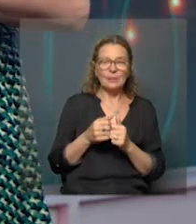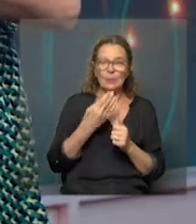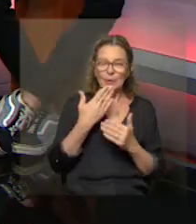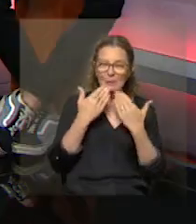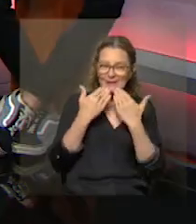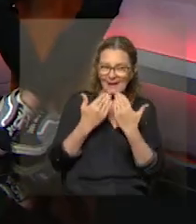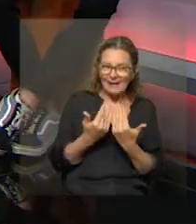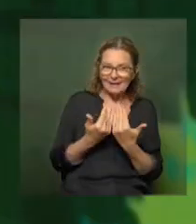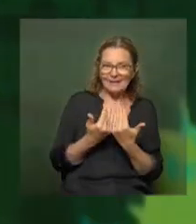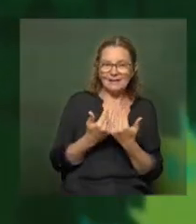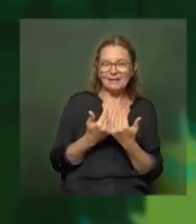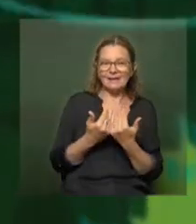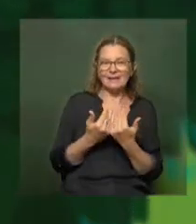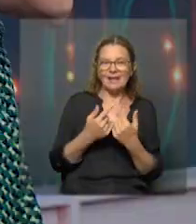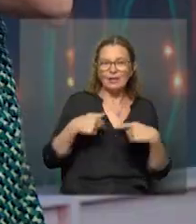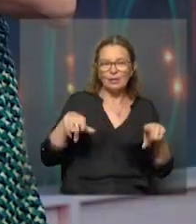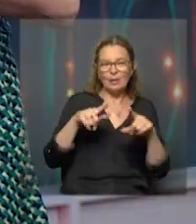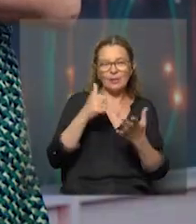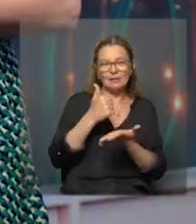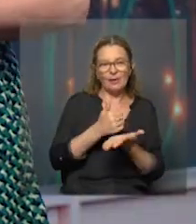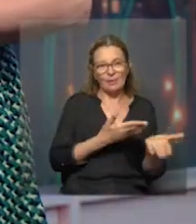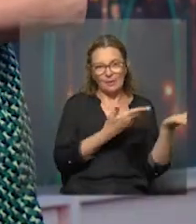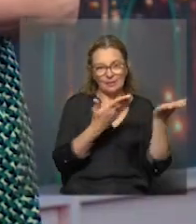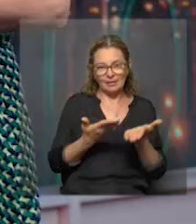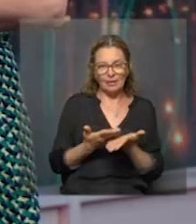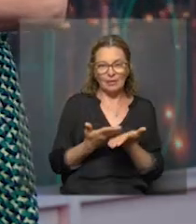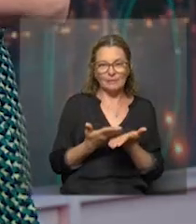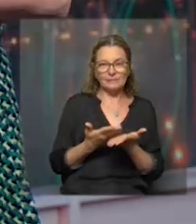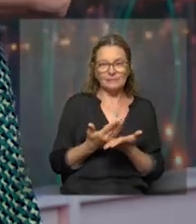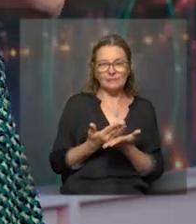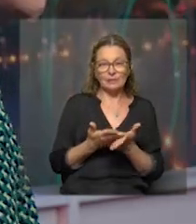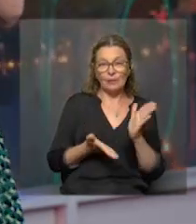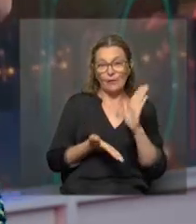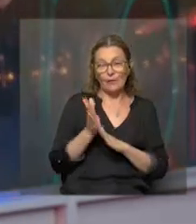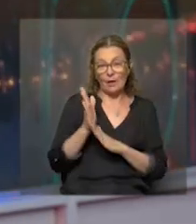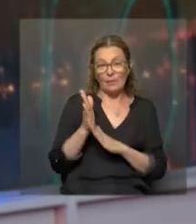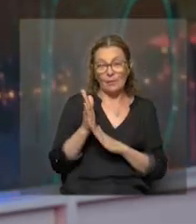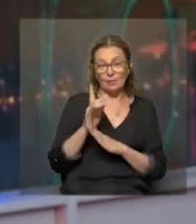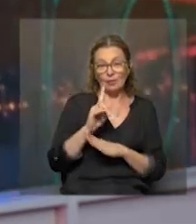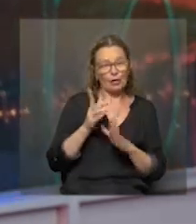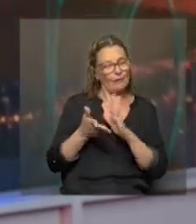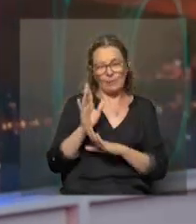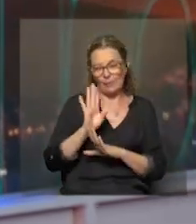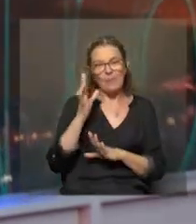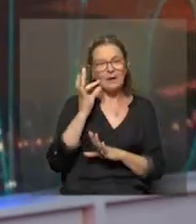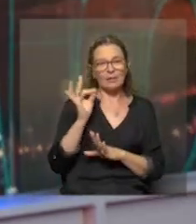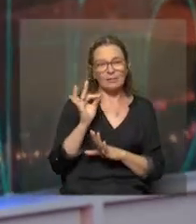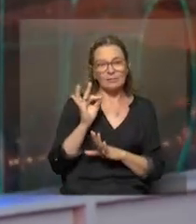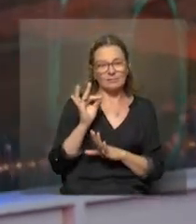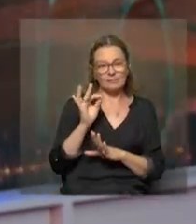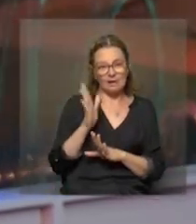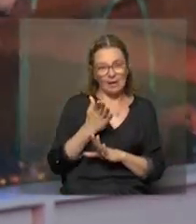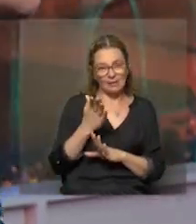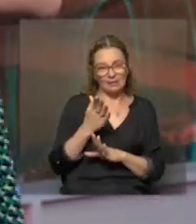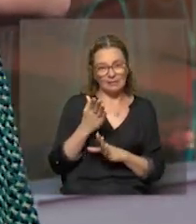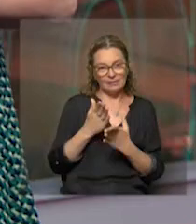muchísimas gracias. A ustedes. Gracias por la invitación. Hoy acá. Nos vamos. No nos vamos. No, no, no, ahora,